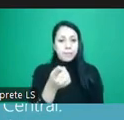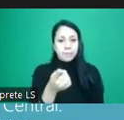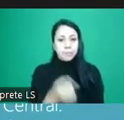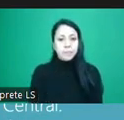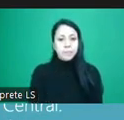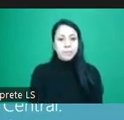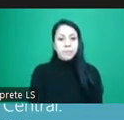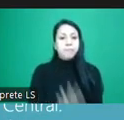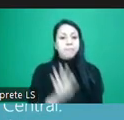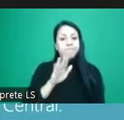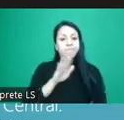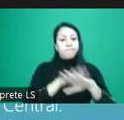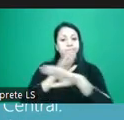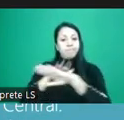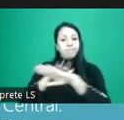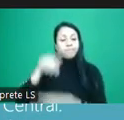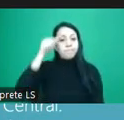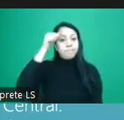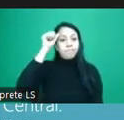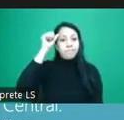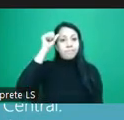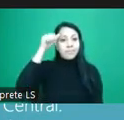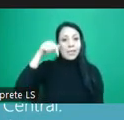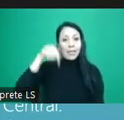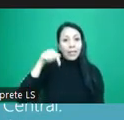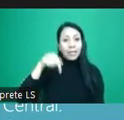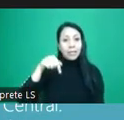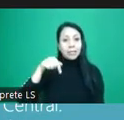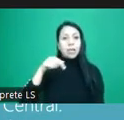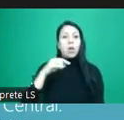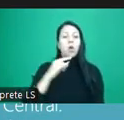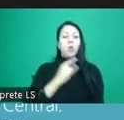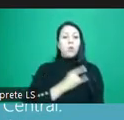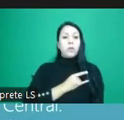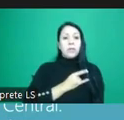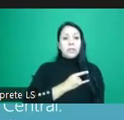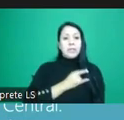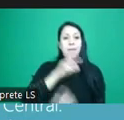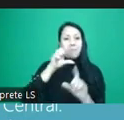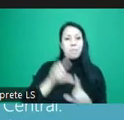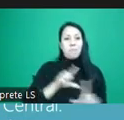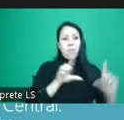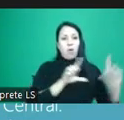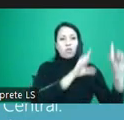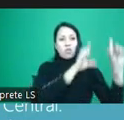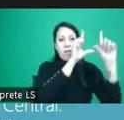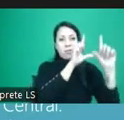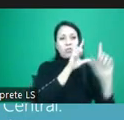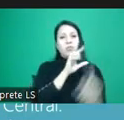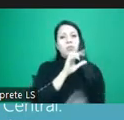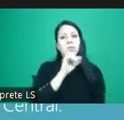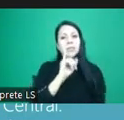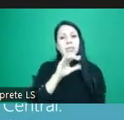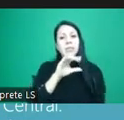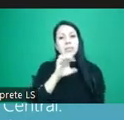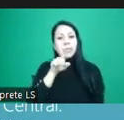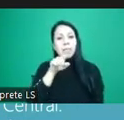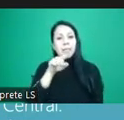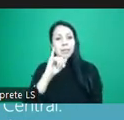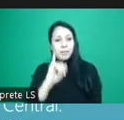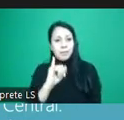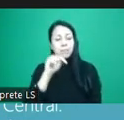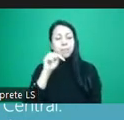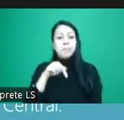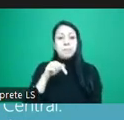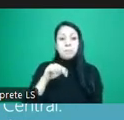una sesión que fue presentada por la unidad de posgrados de la Universidad ICESI. Recuerden que si tienen preguntas pueden hacerlas por allí por el chat porque también nos